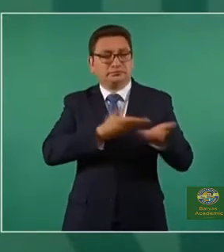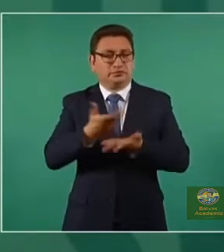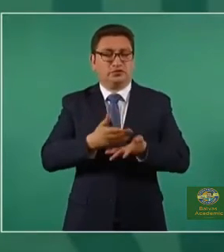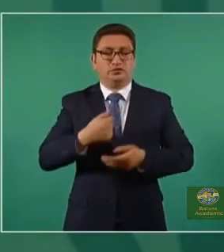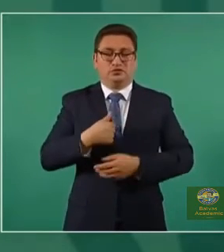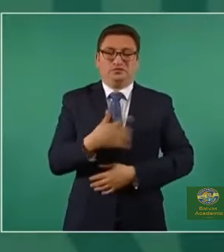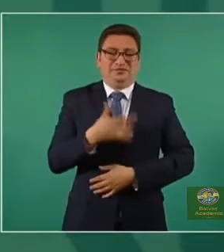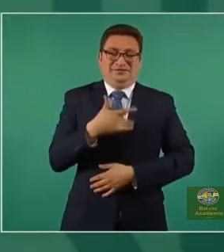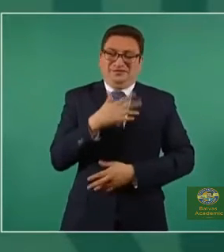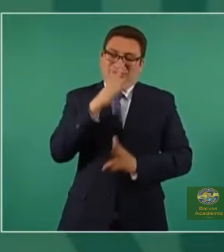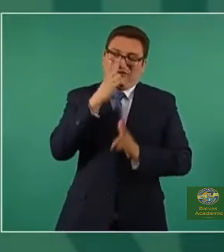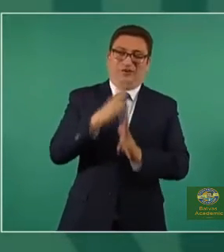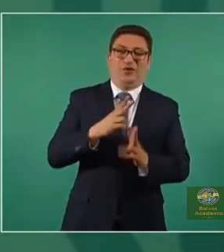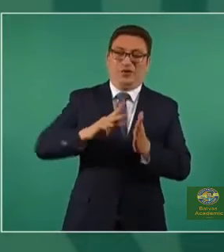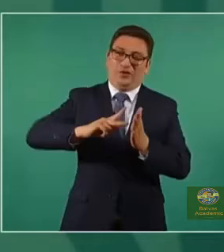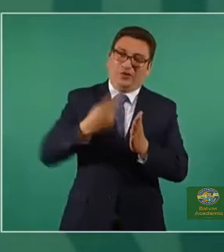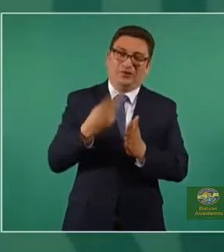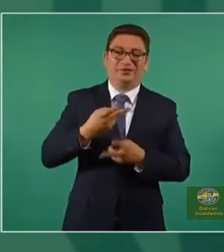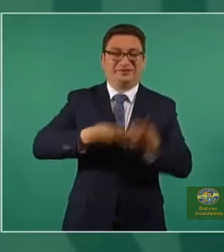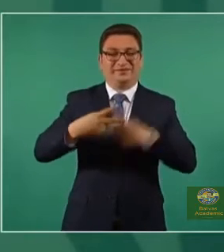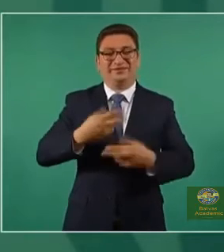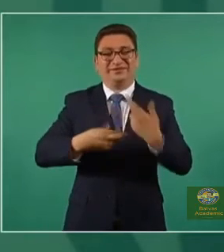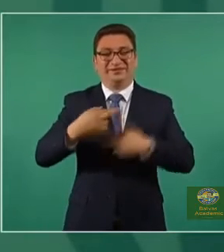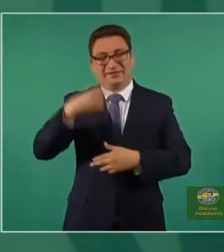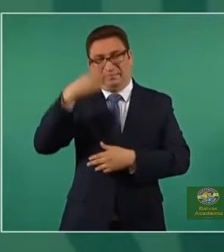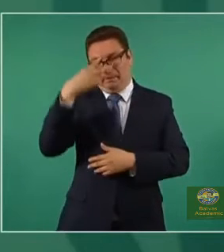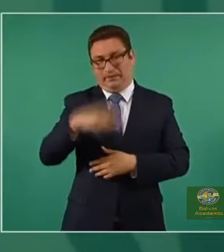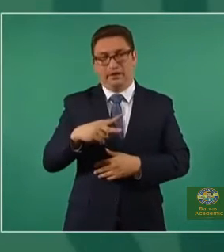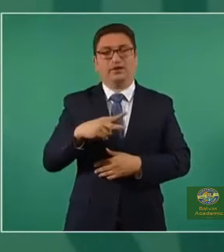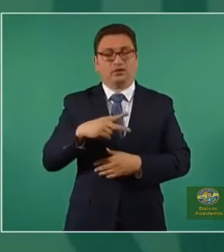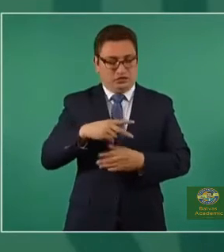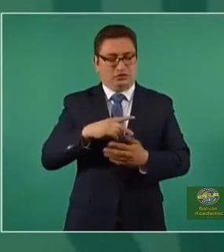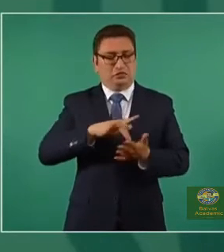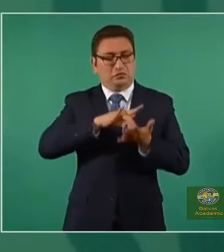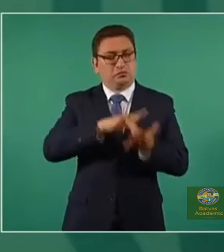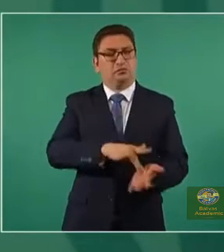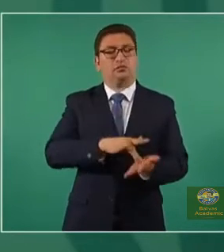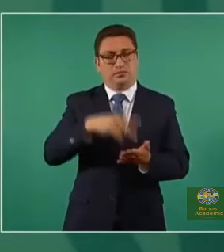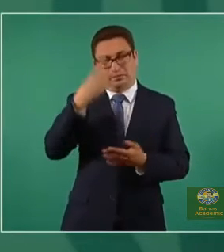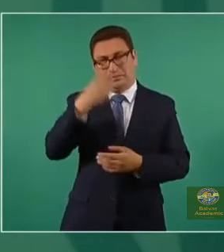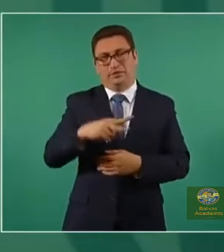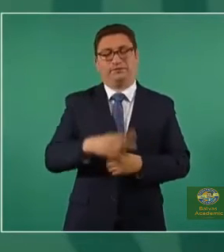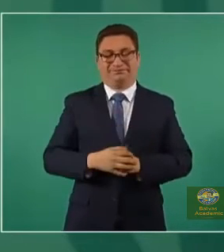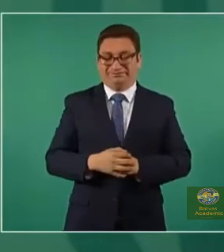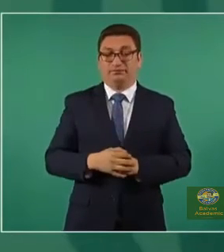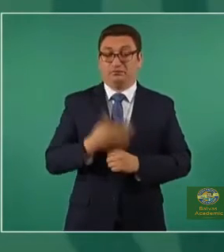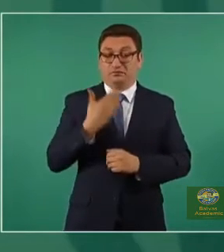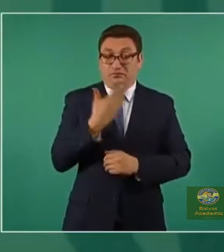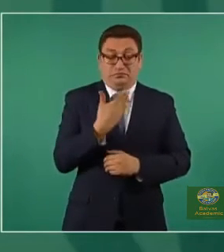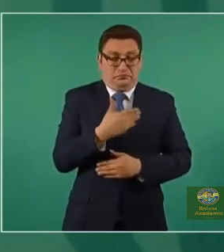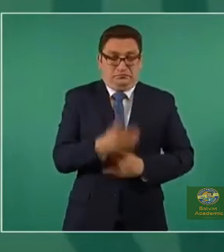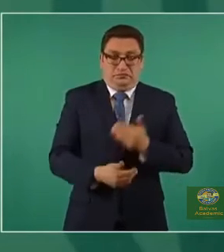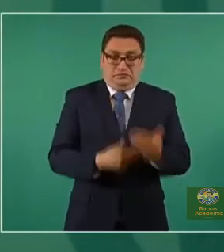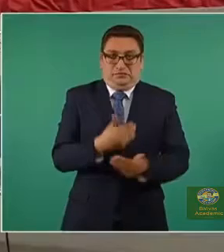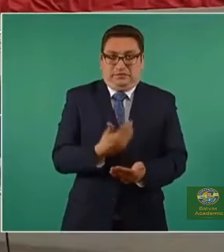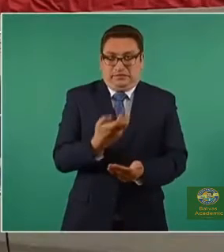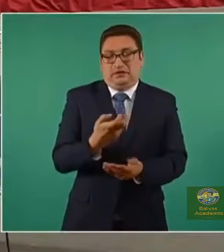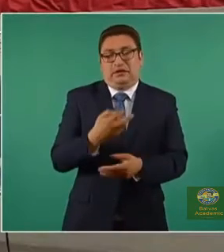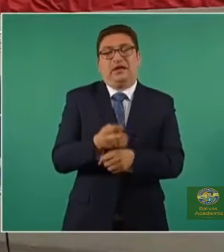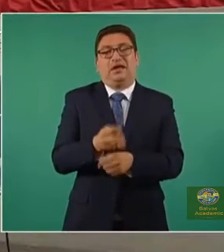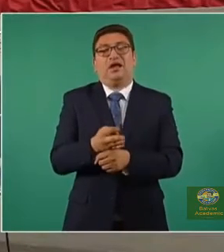un verdadero honor volver a estar en México y volver a acompañar a México en su camino. Y en esta ocasión en